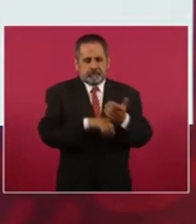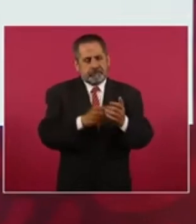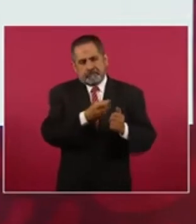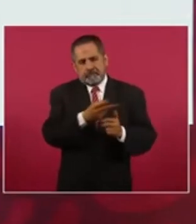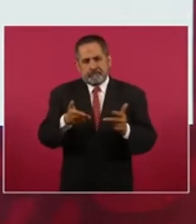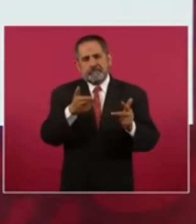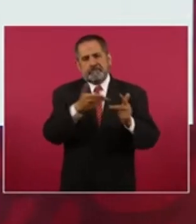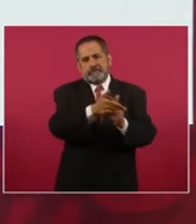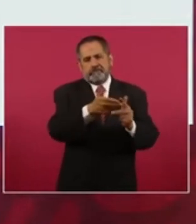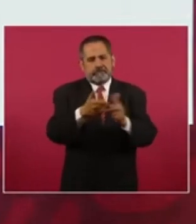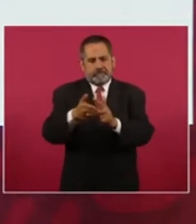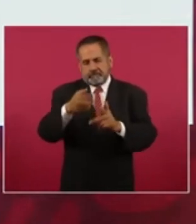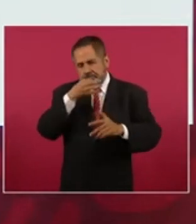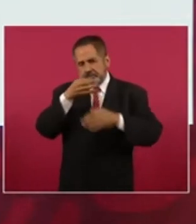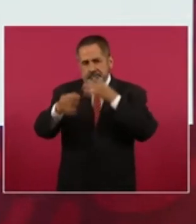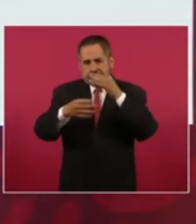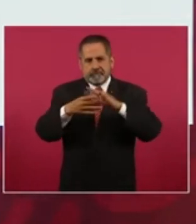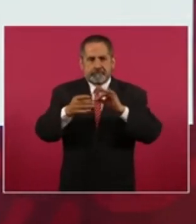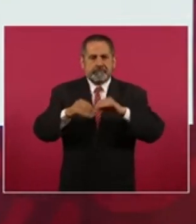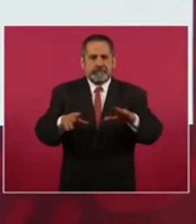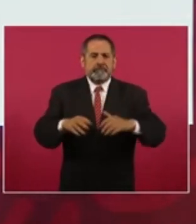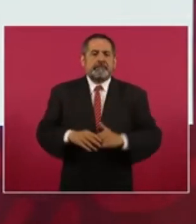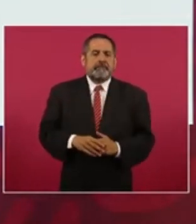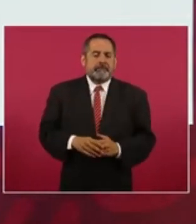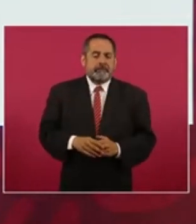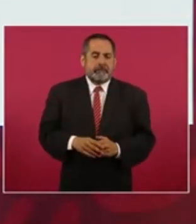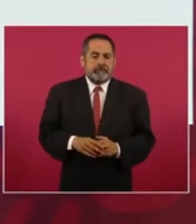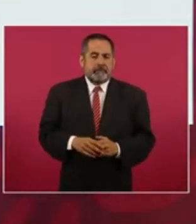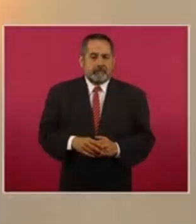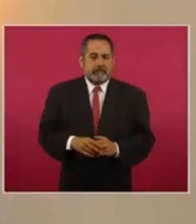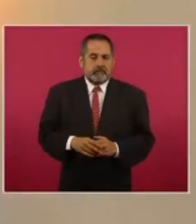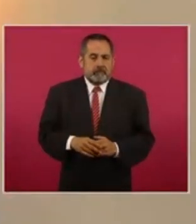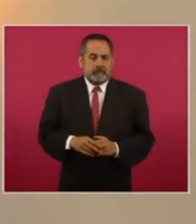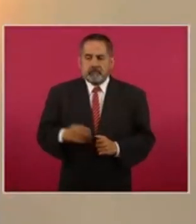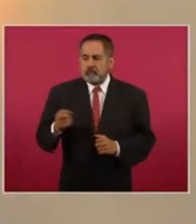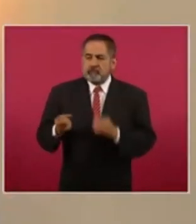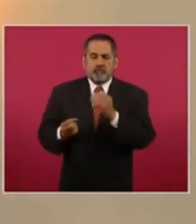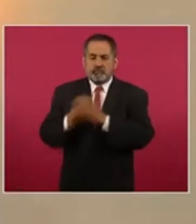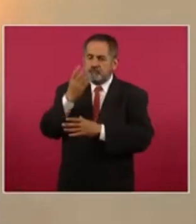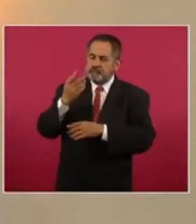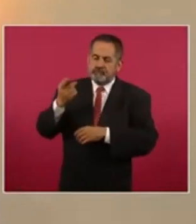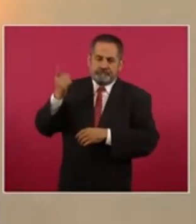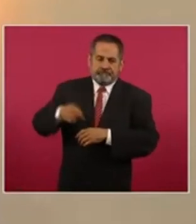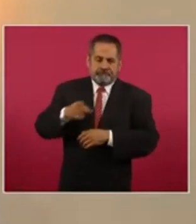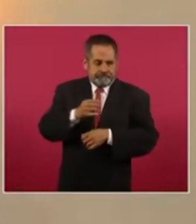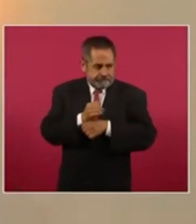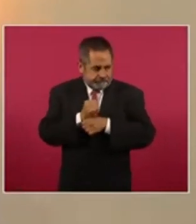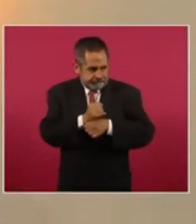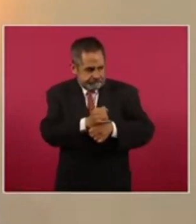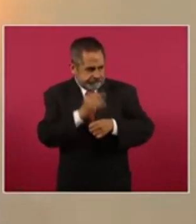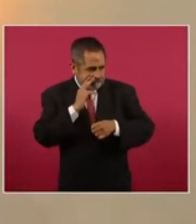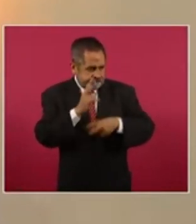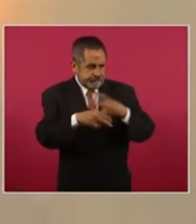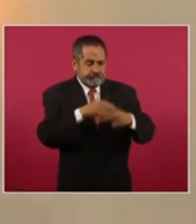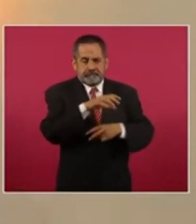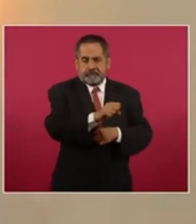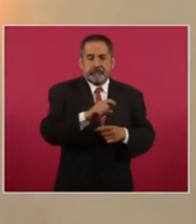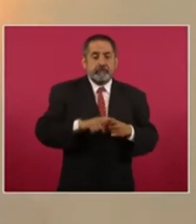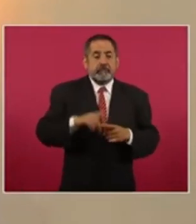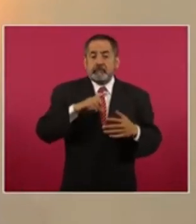homicidio, informar que hay nuevos mandamientos judiciales, hay 24